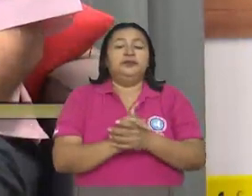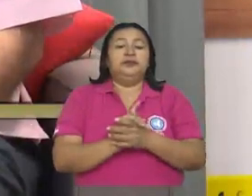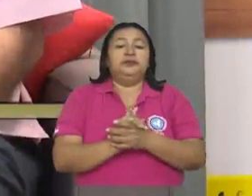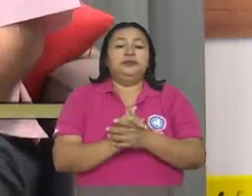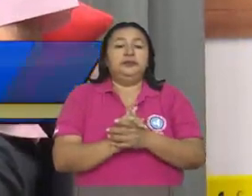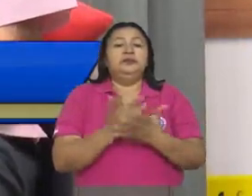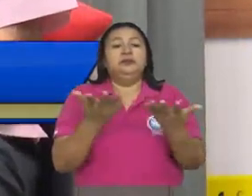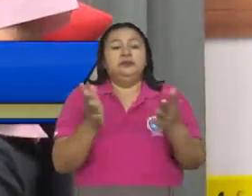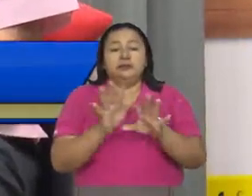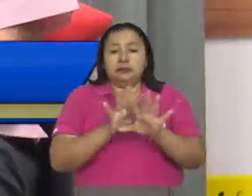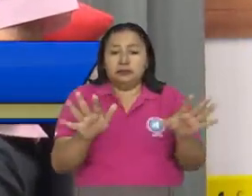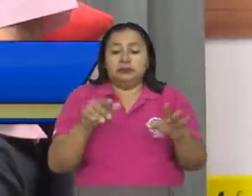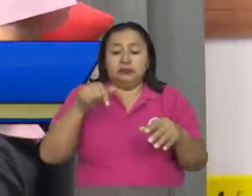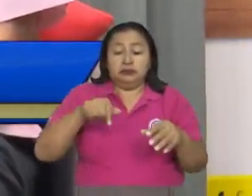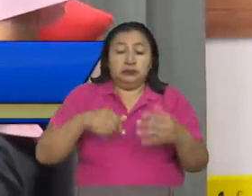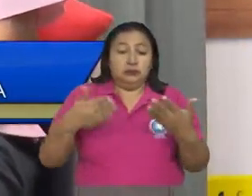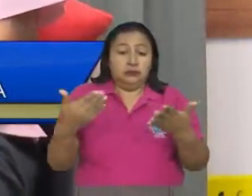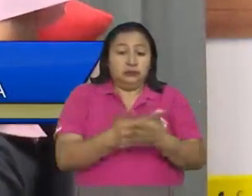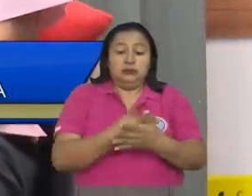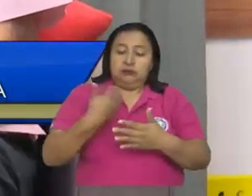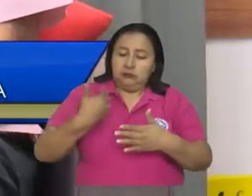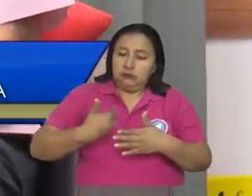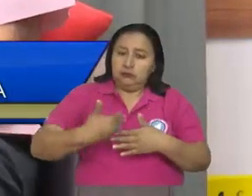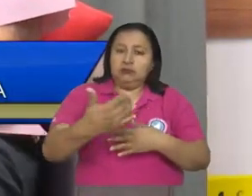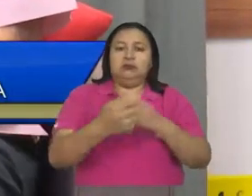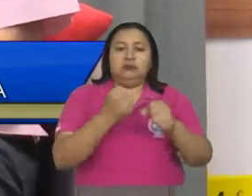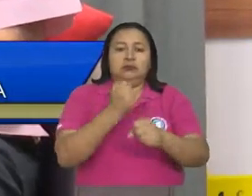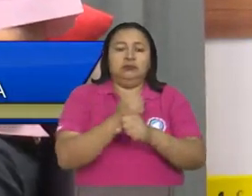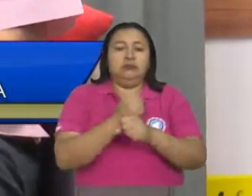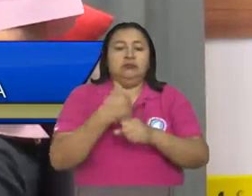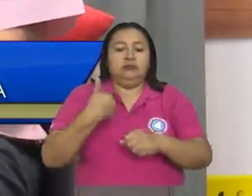Y listo para esta nueva jornada, este nuevo año